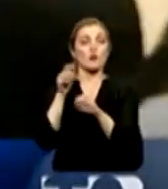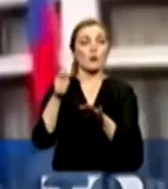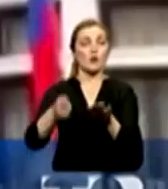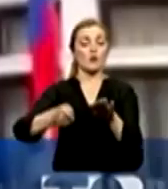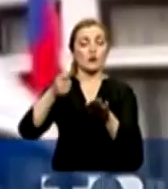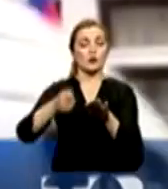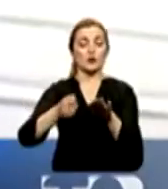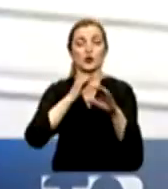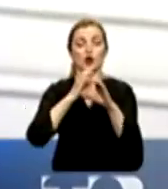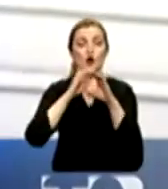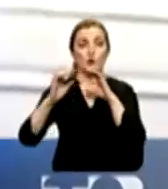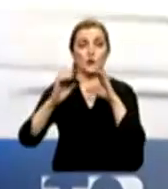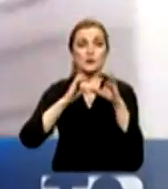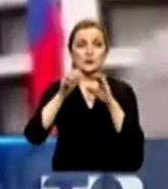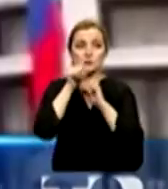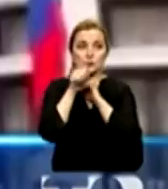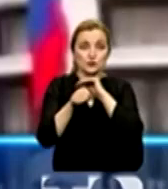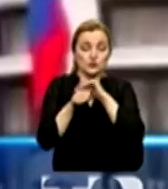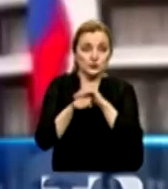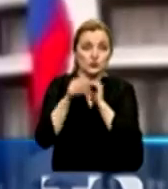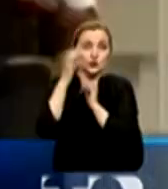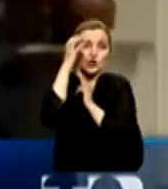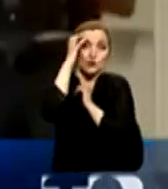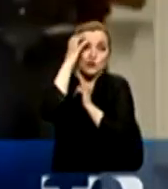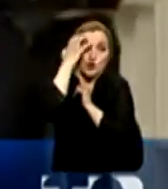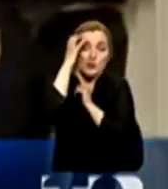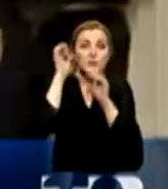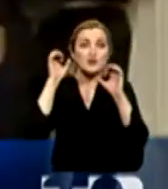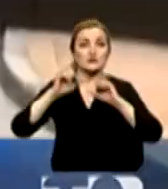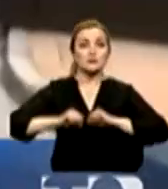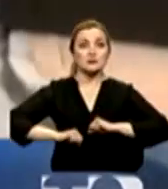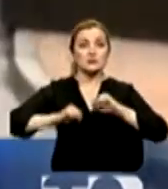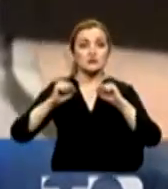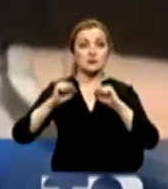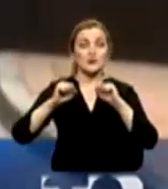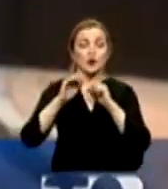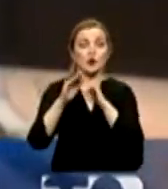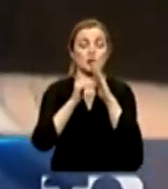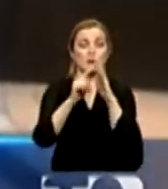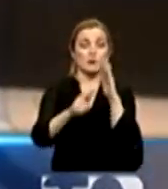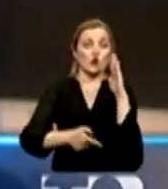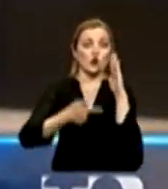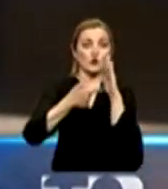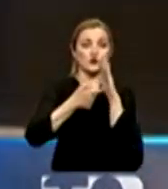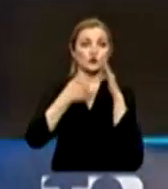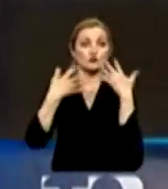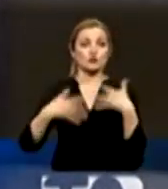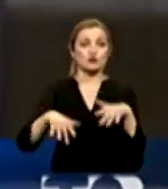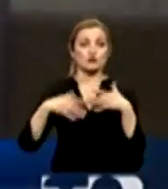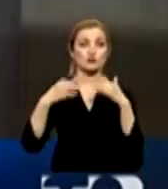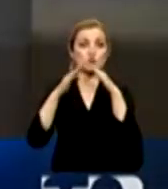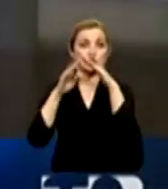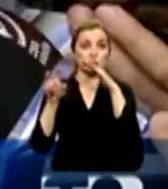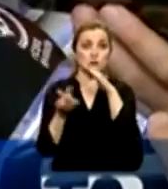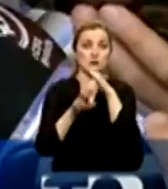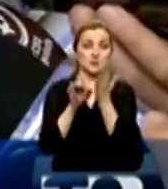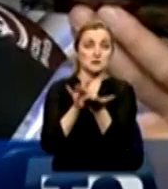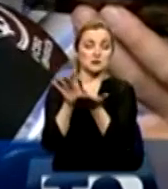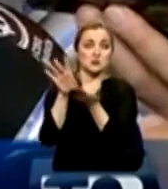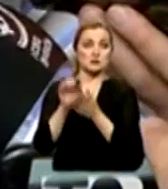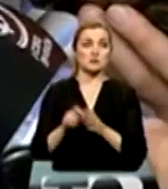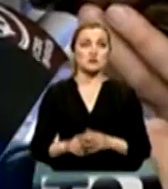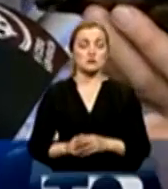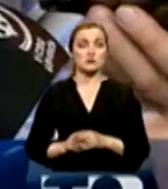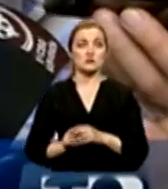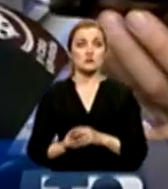privado, momento en el cual manifestó su preocupación por la posibilidad de transgredir el protocolo y perder su condición de asilo. Decía, si es que